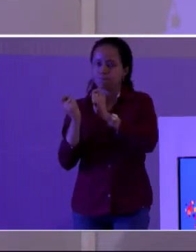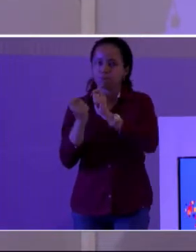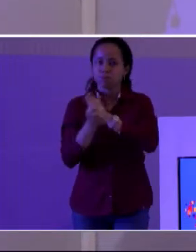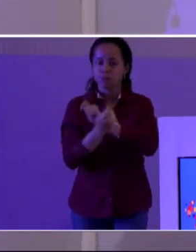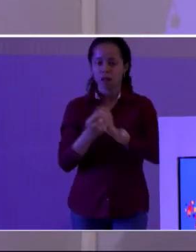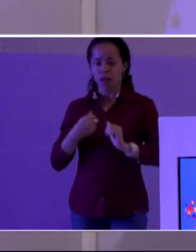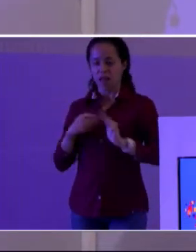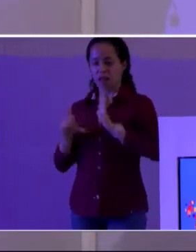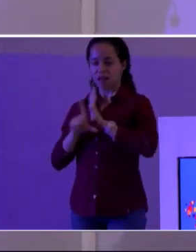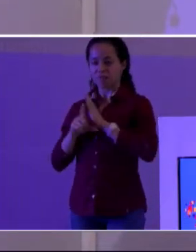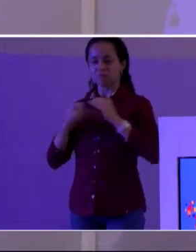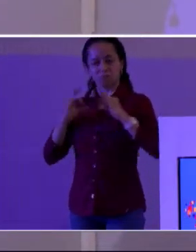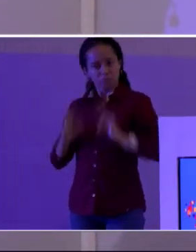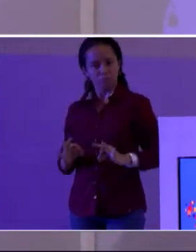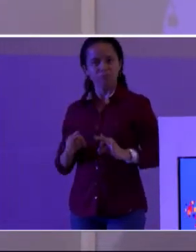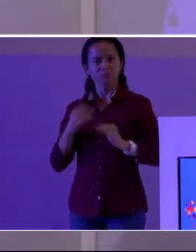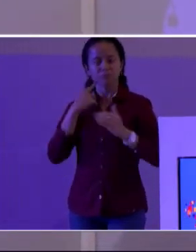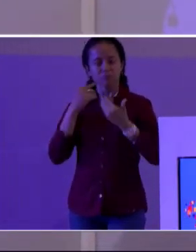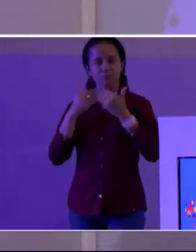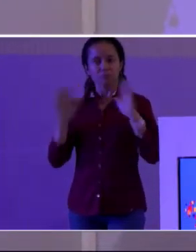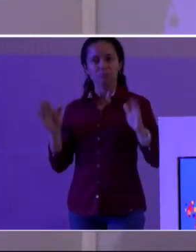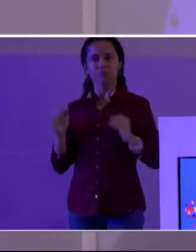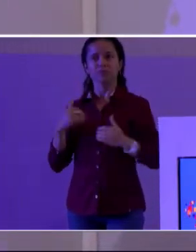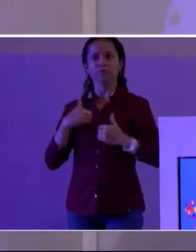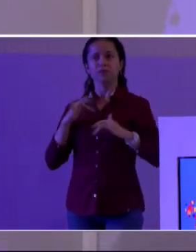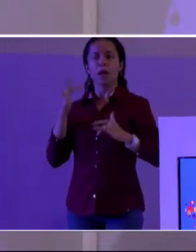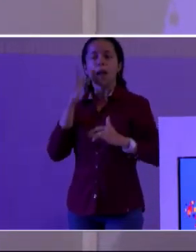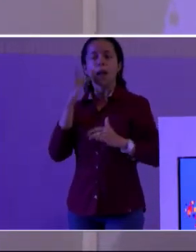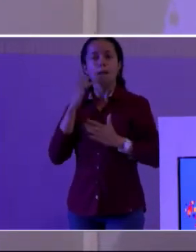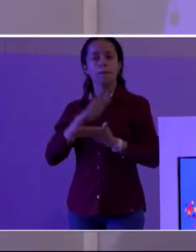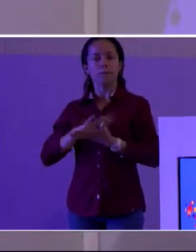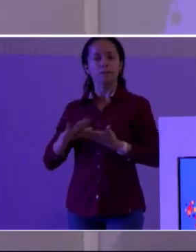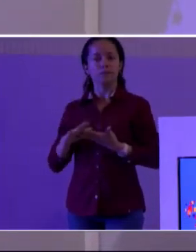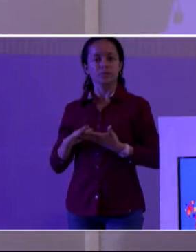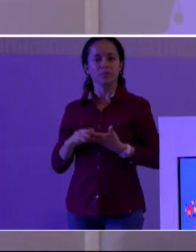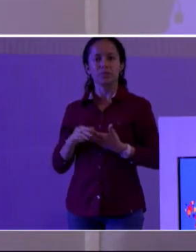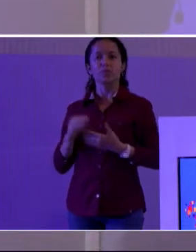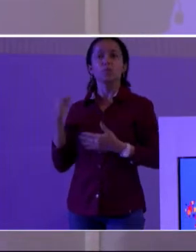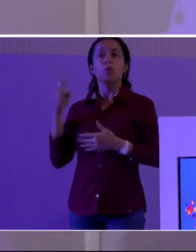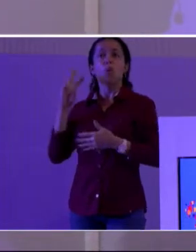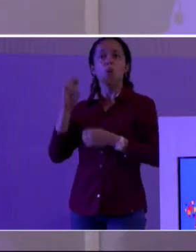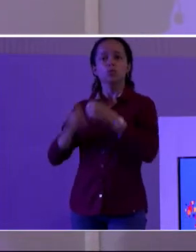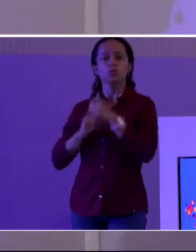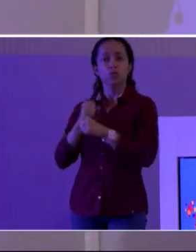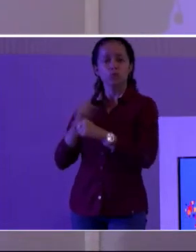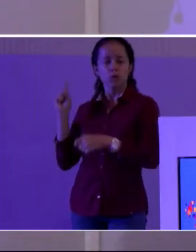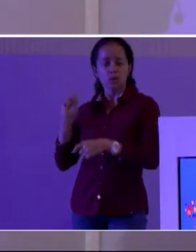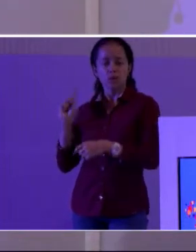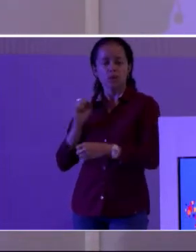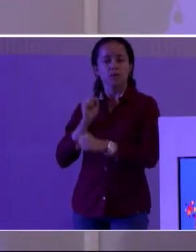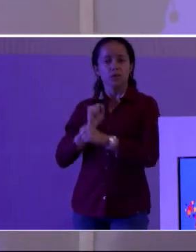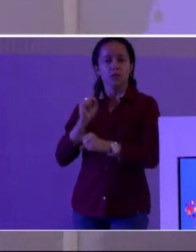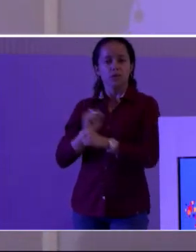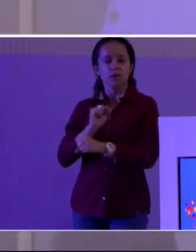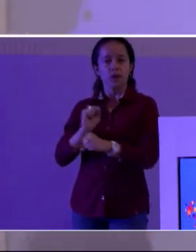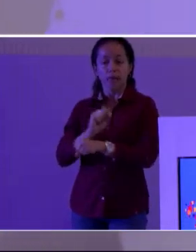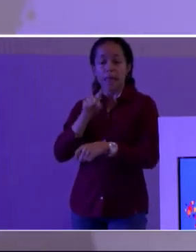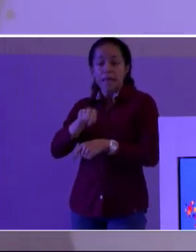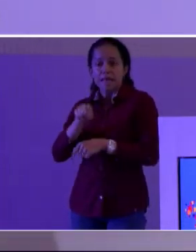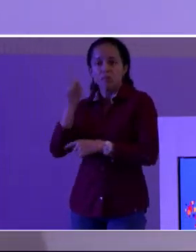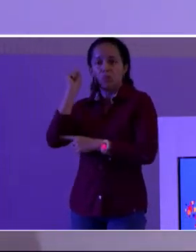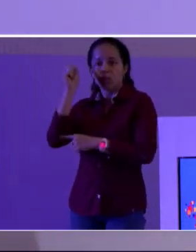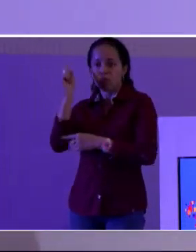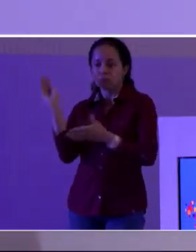la legalidad, ese tránsito a la vida civil en un proceso que hemos definido de más de 8 años. Esa política